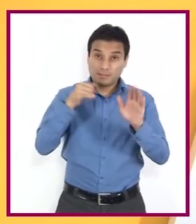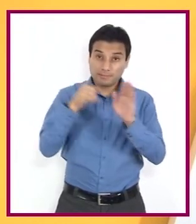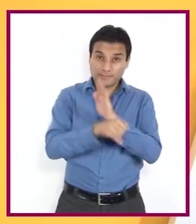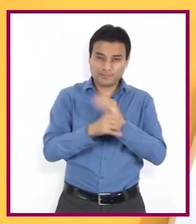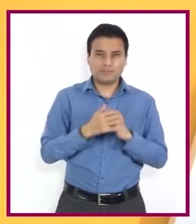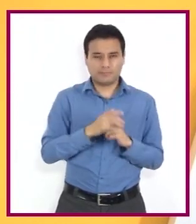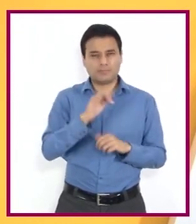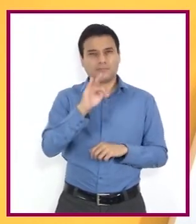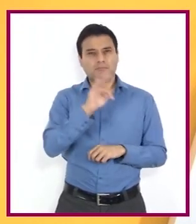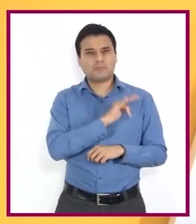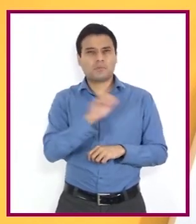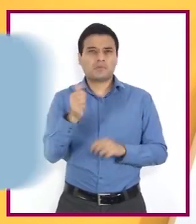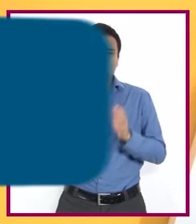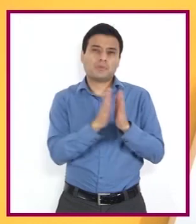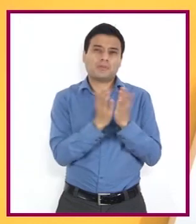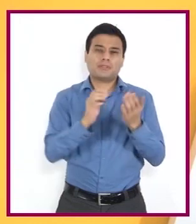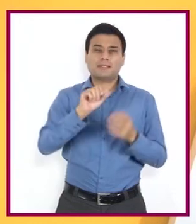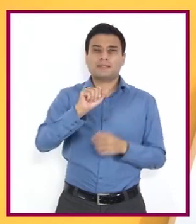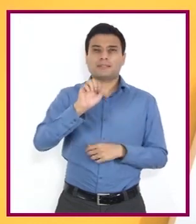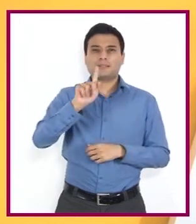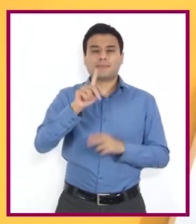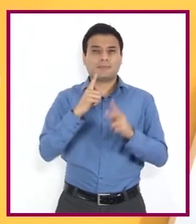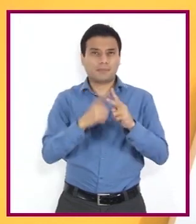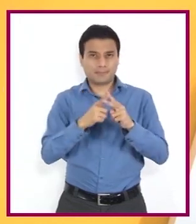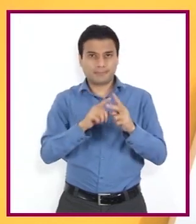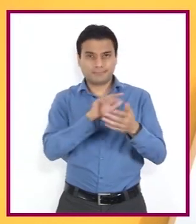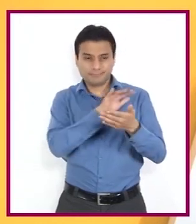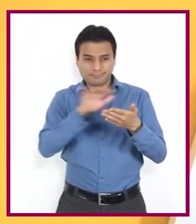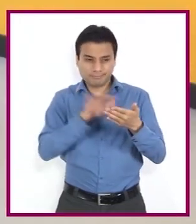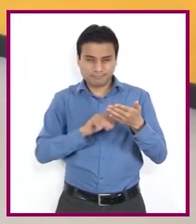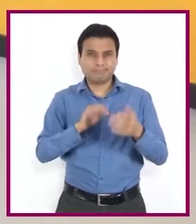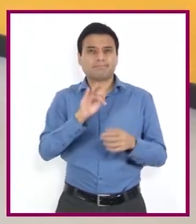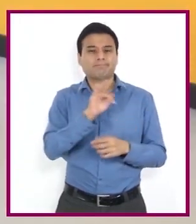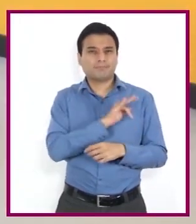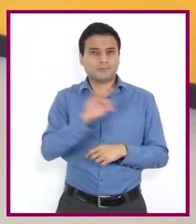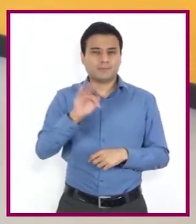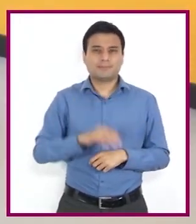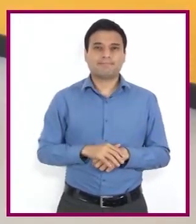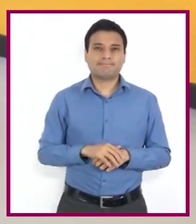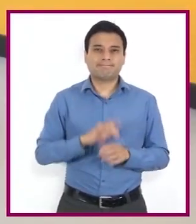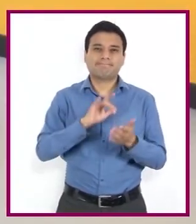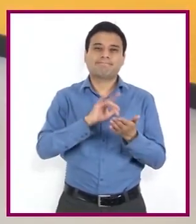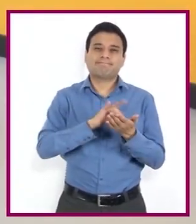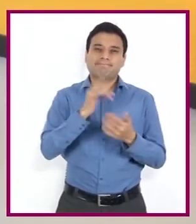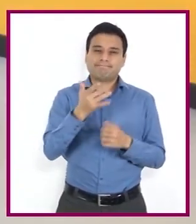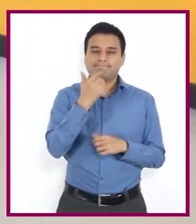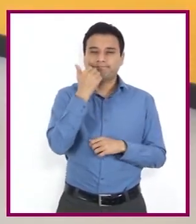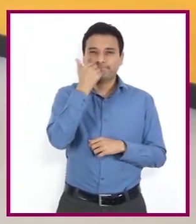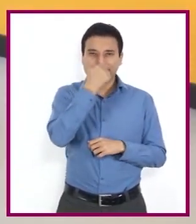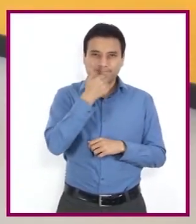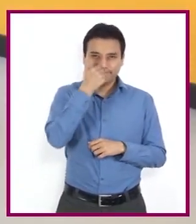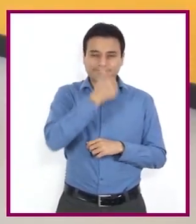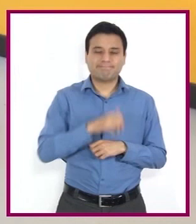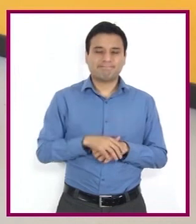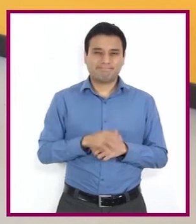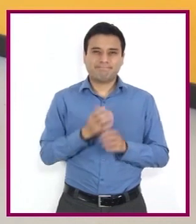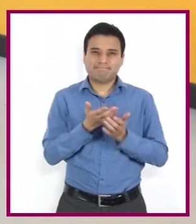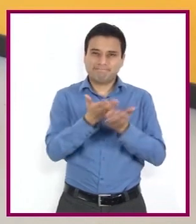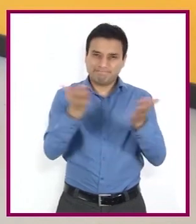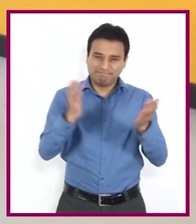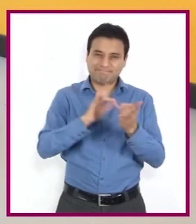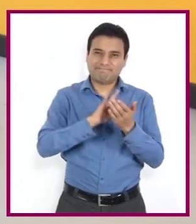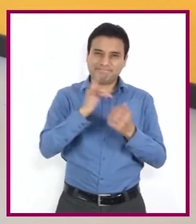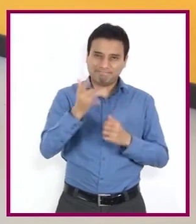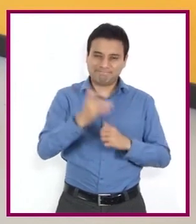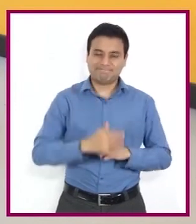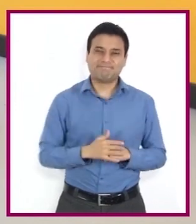otras fuentes como su libro de texto de matemáticas de segundo. Gracias a todas las alumnas y todos los alumnos que nos